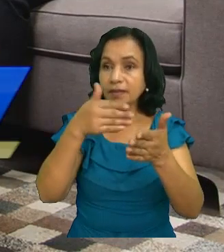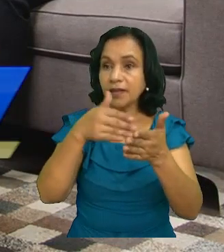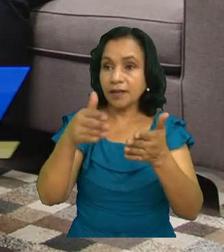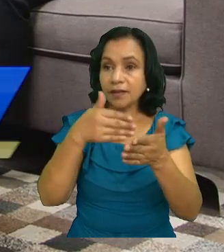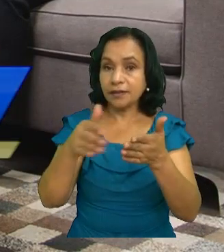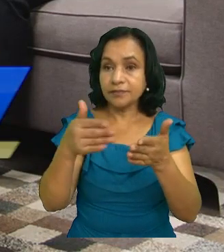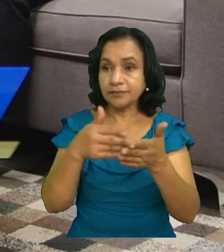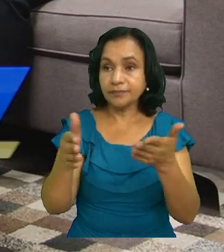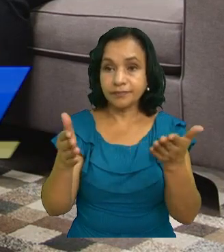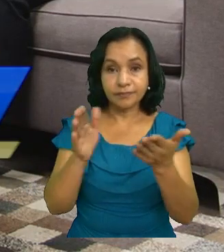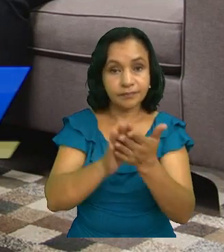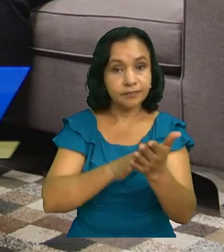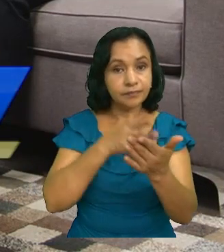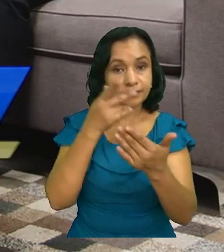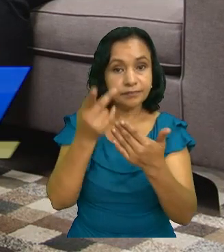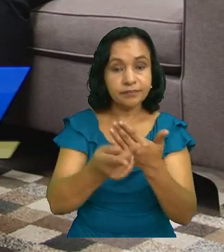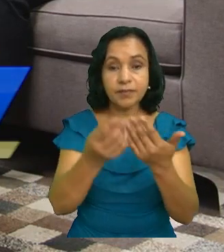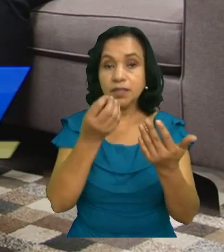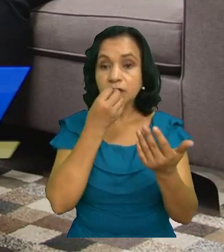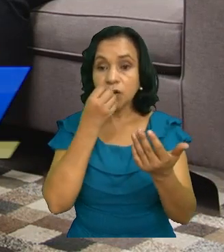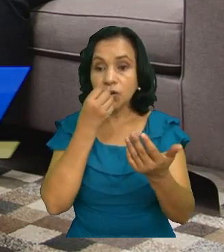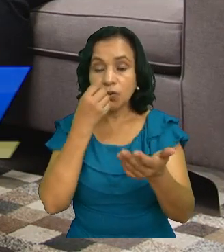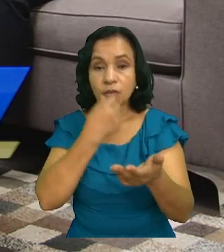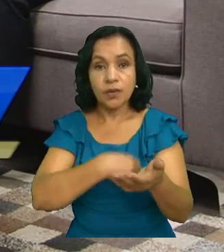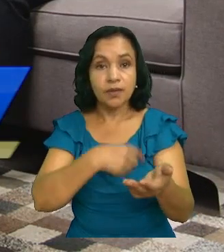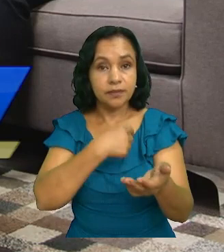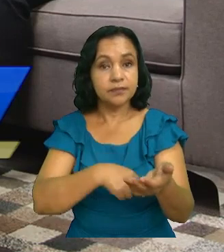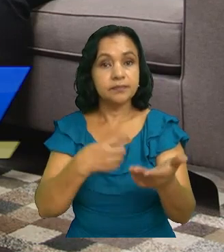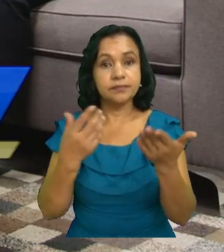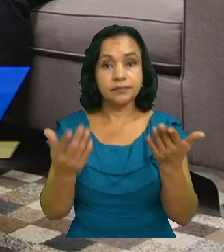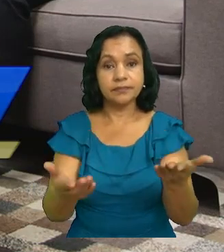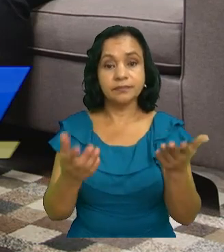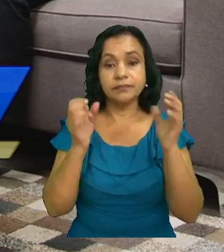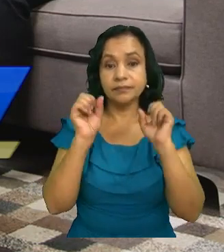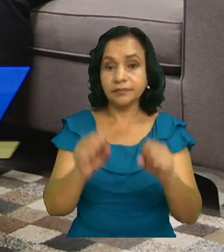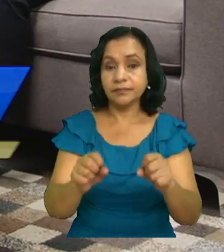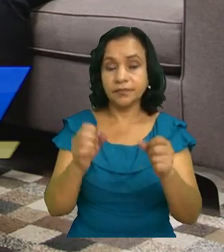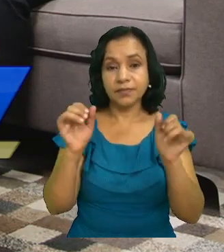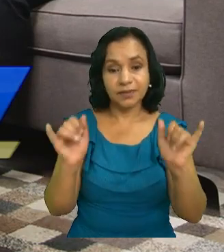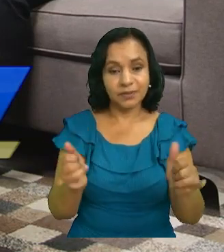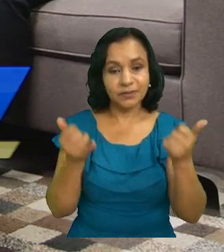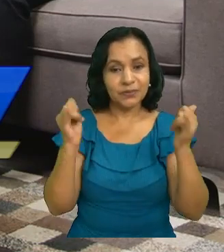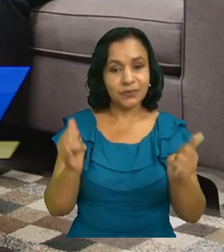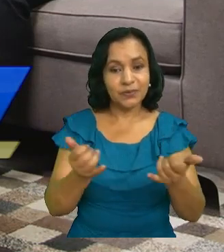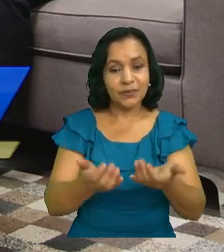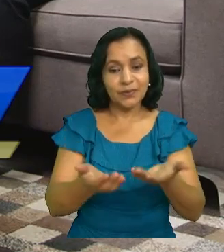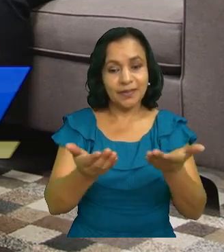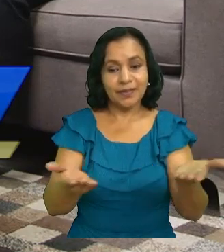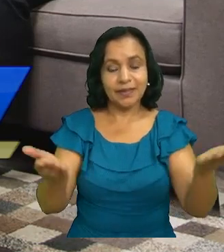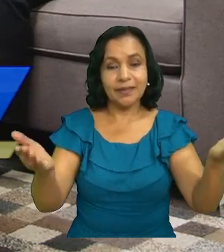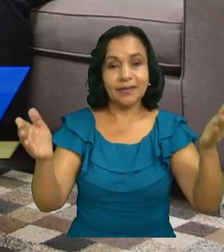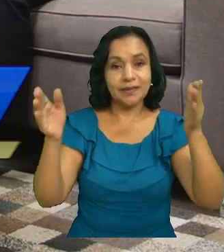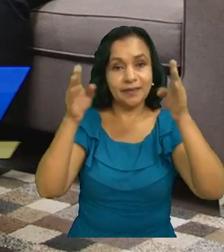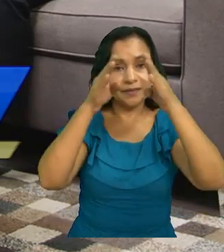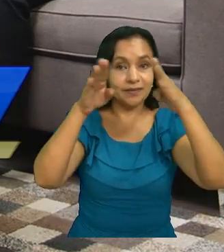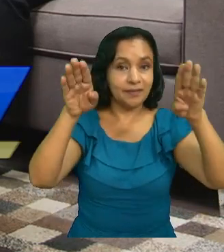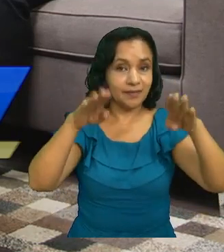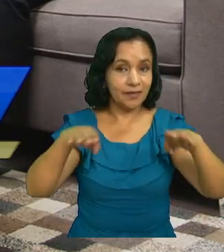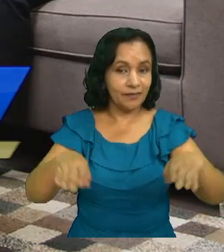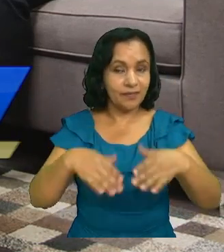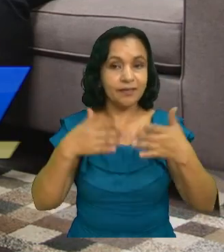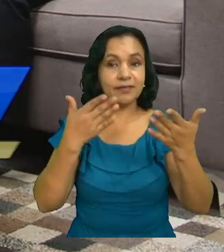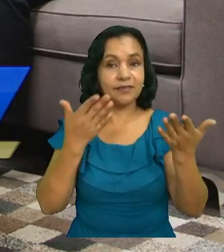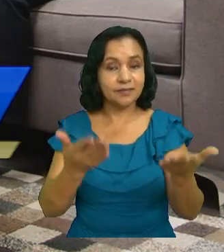programa de la merienda escolar, pueden llegar los juguetes en Navidad con mayor facilidad, con